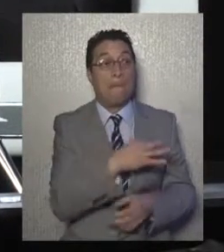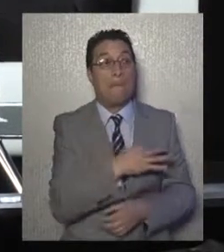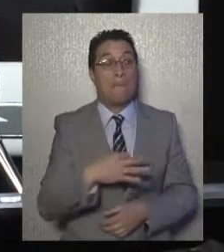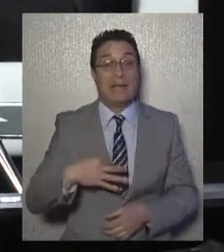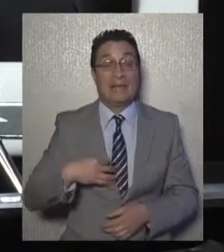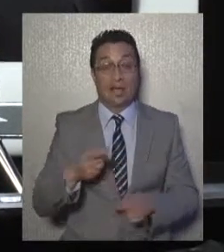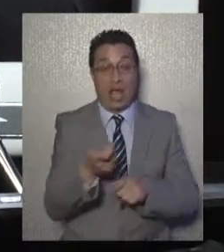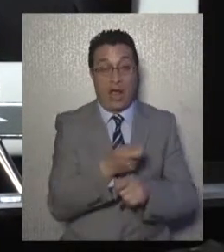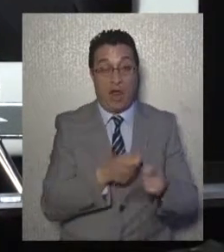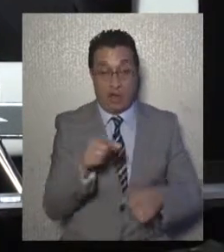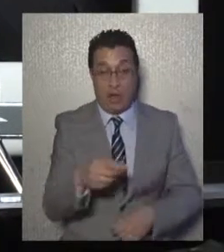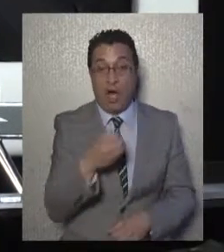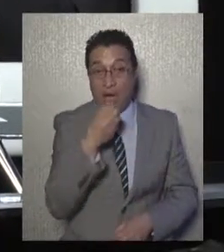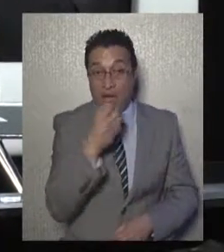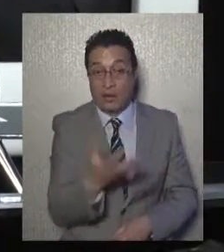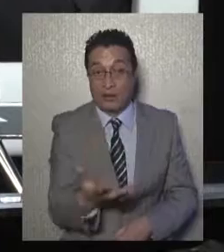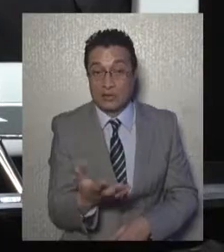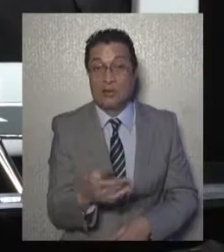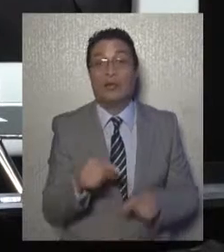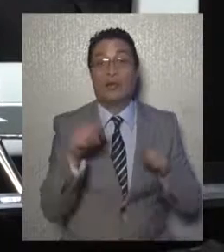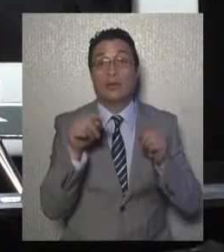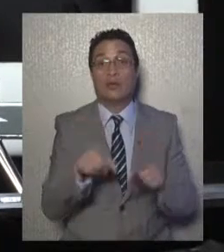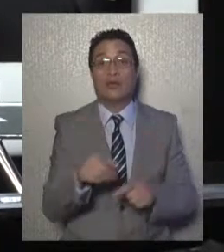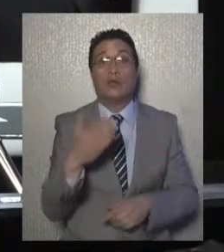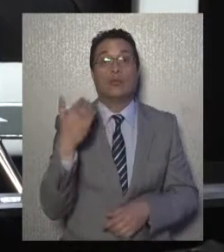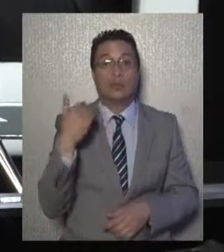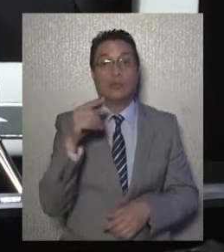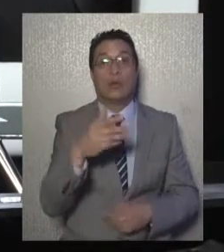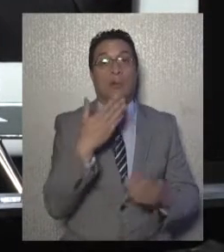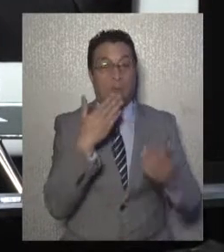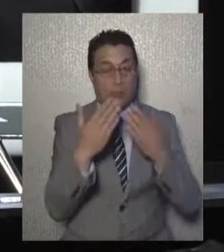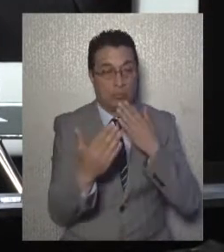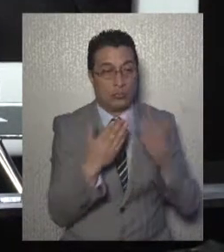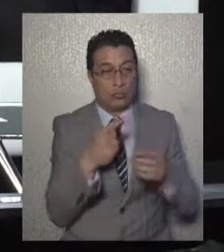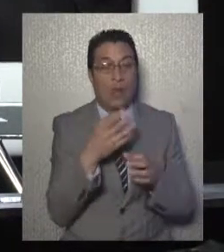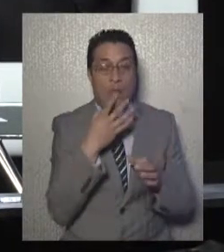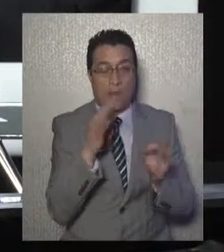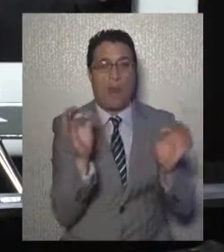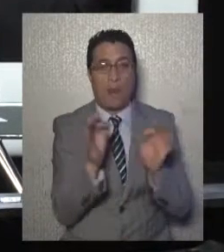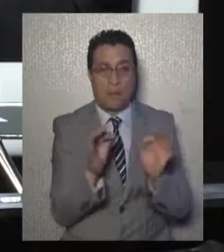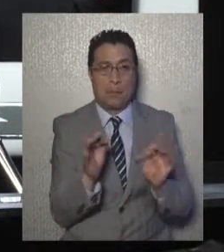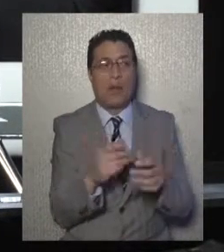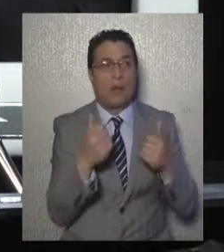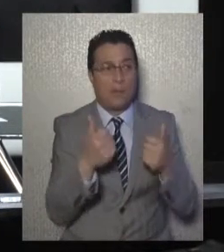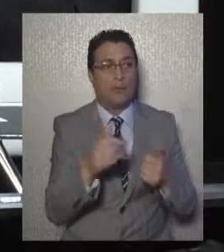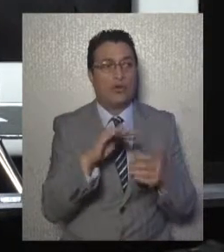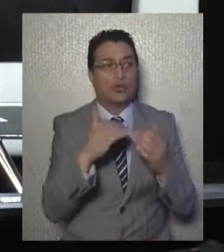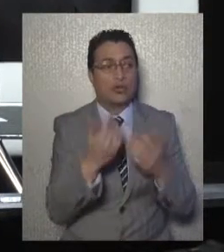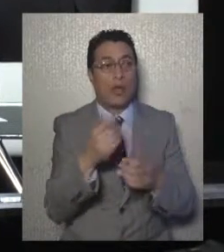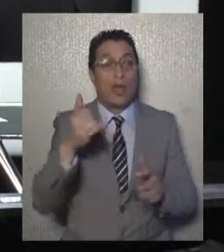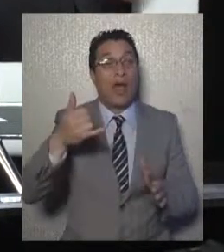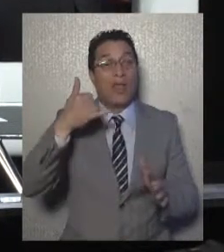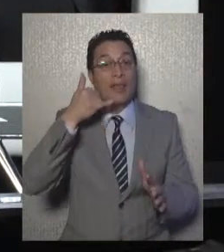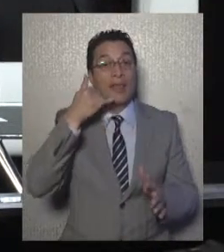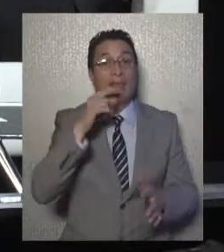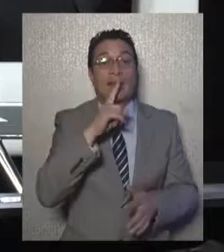Economía hoy día. El otro día, conversando en la Comisión Nacional de Productividad, me explicaba Muñoz de Telefónica.